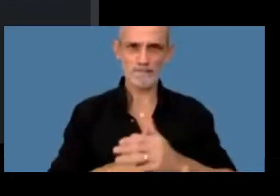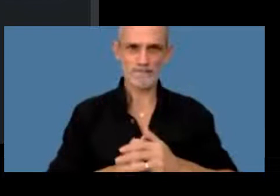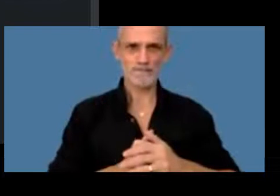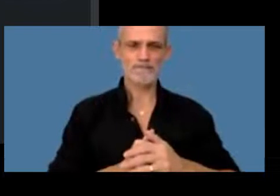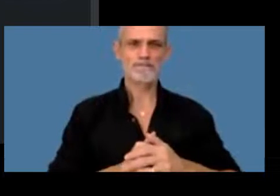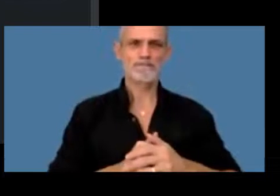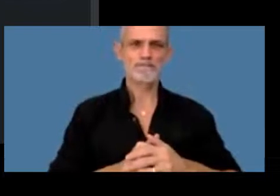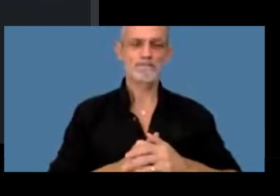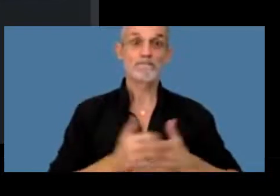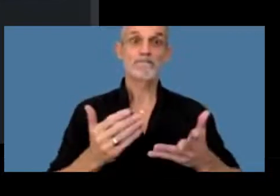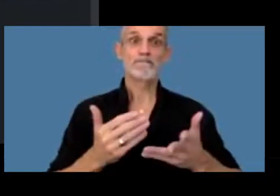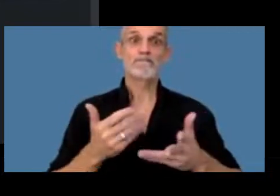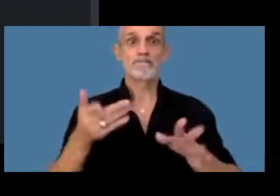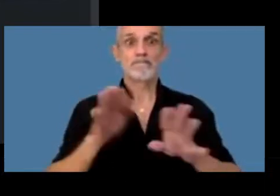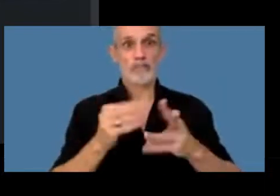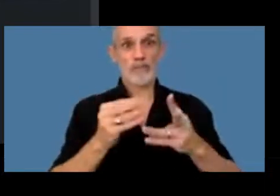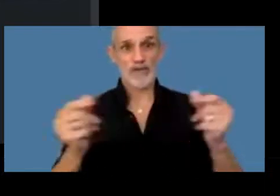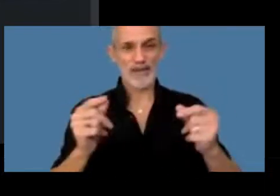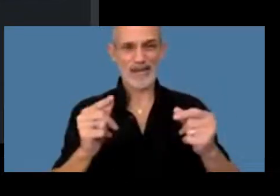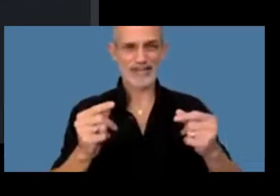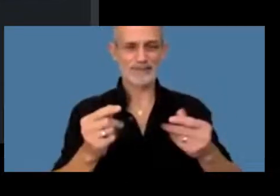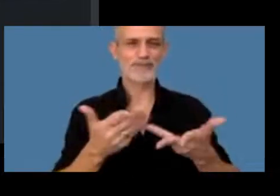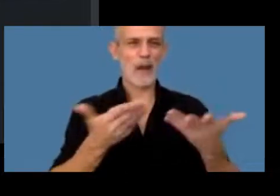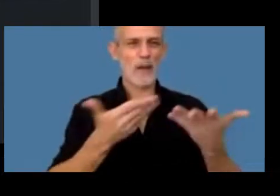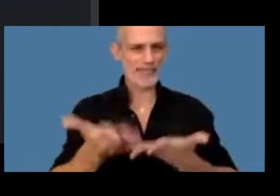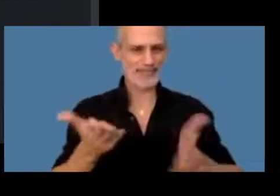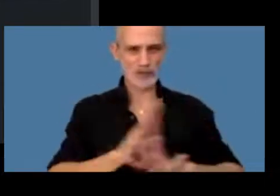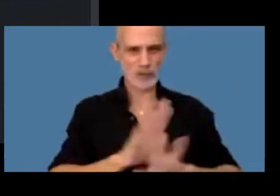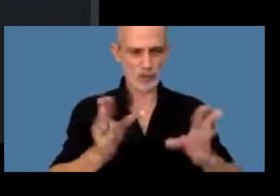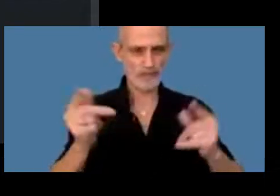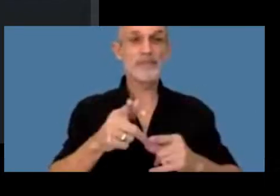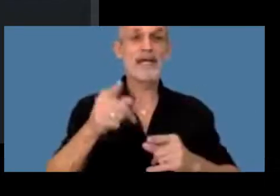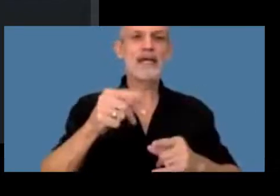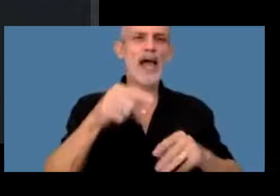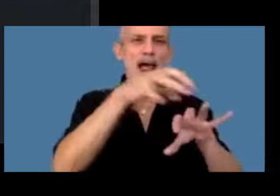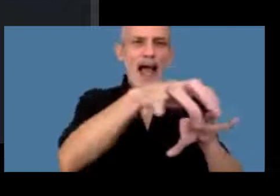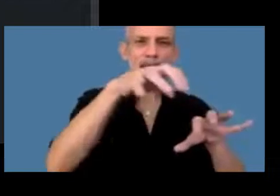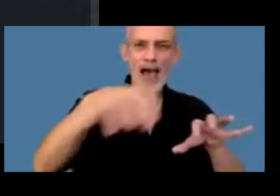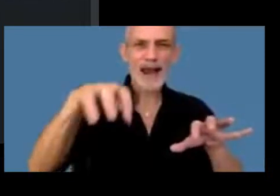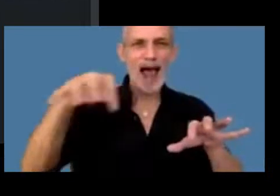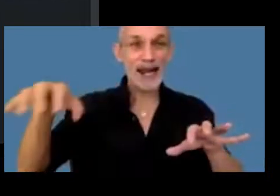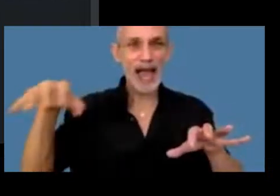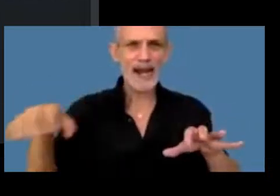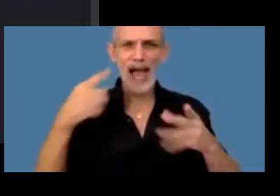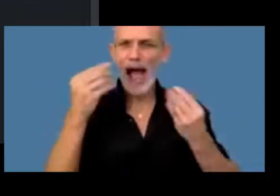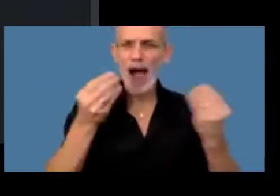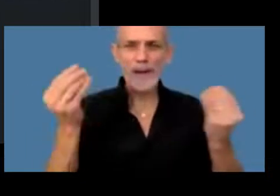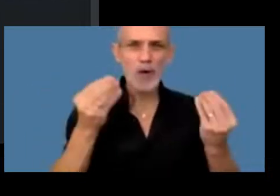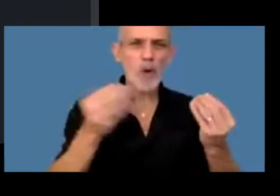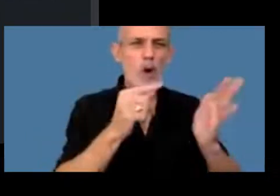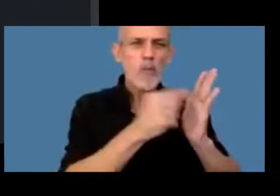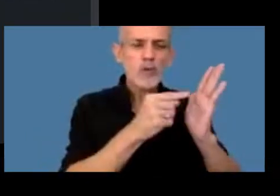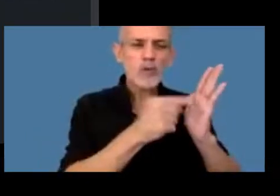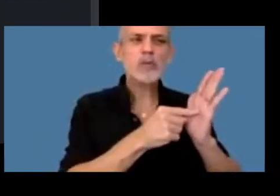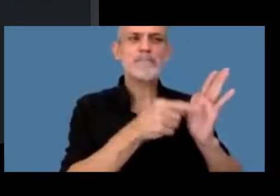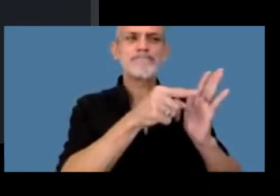Para cerrar un poco la presentación. Pero en definitiva, en cada área la idea es definir cuáles son los puntos sensibles, armar